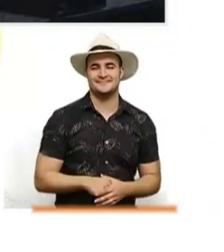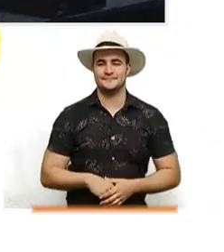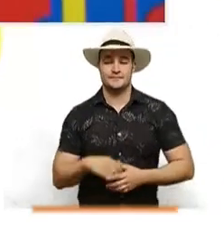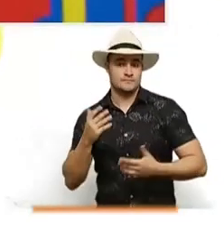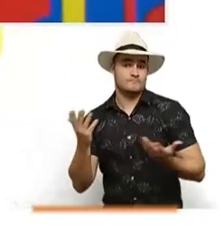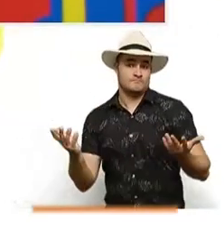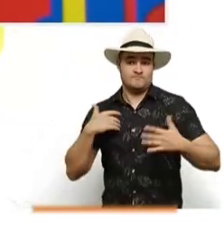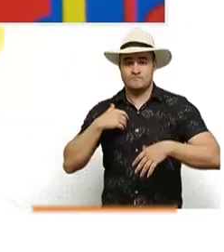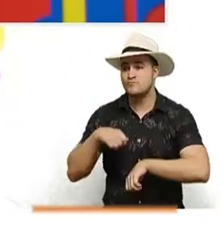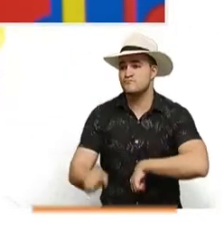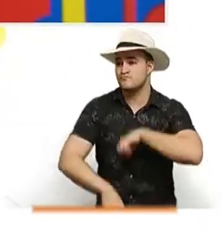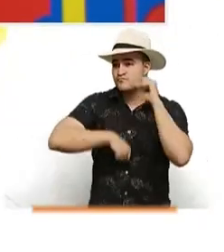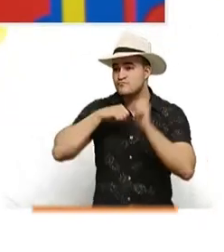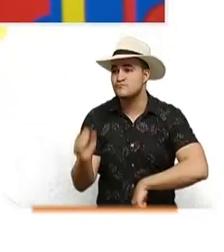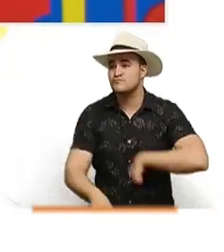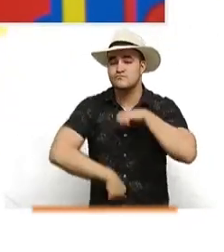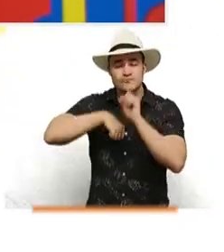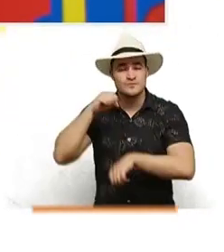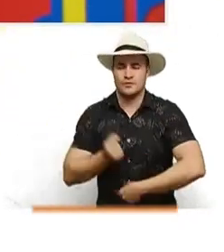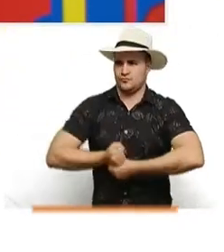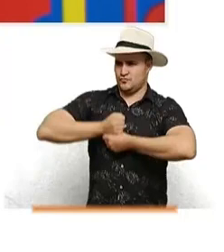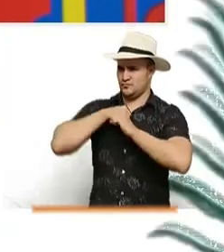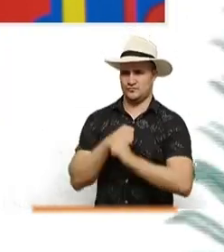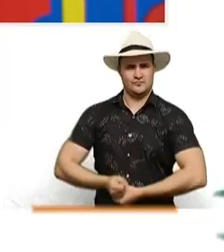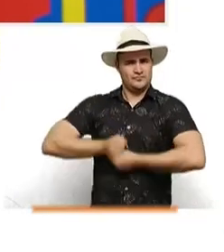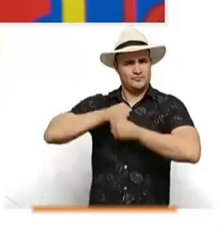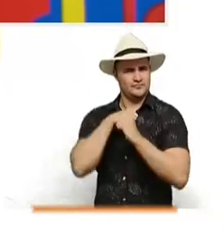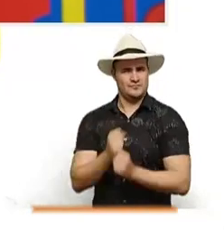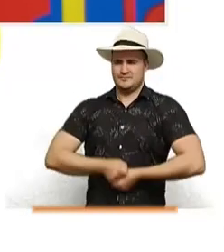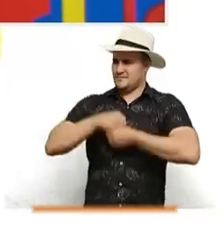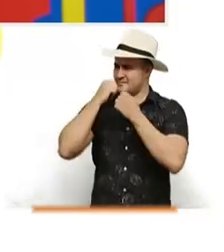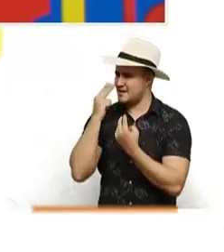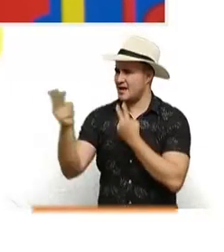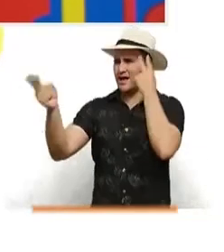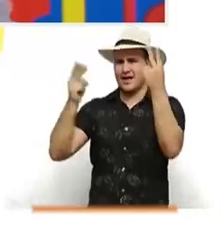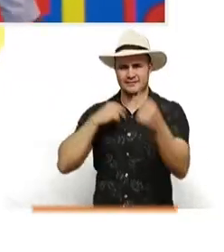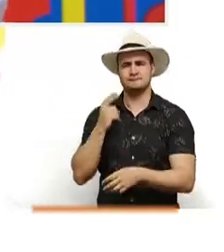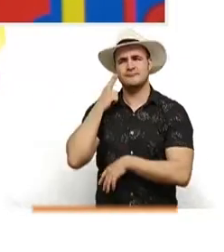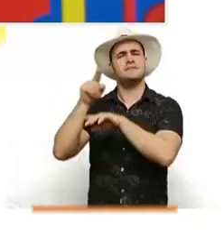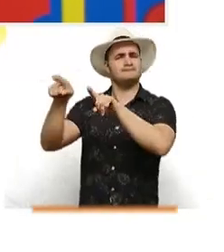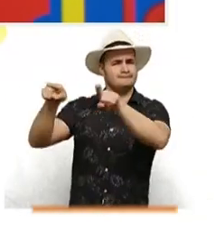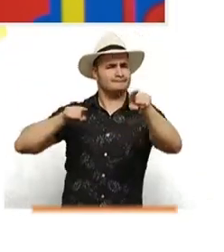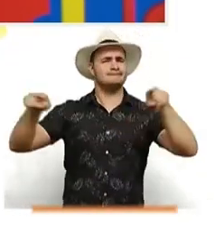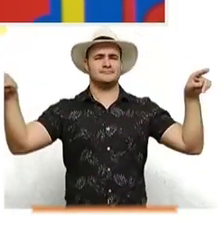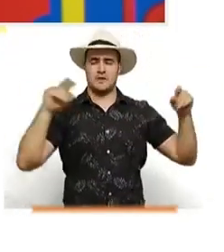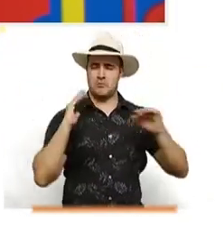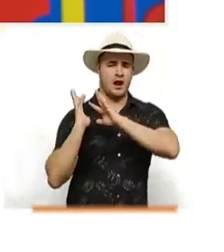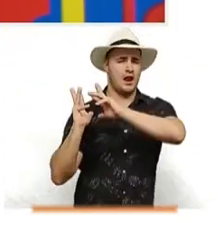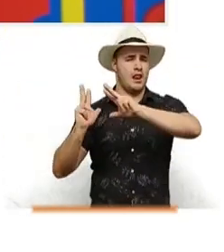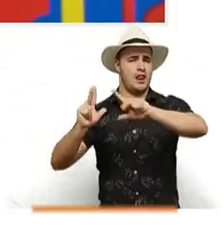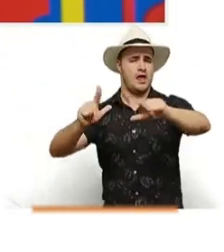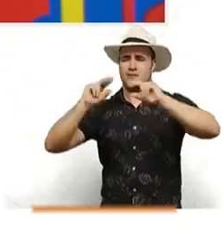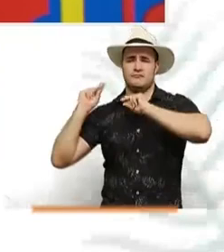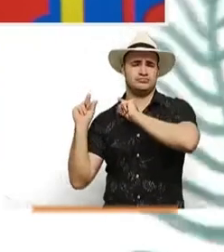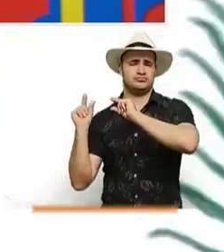Galopando a un caballo, demasiadas veces vi, y son mucho más ligeras